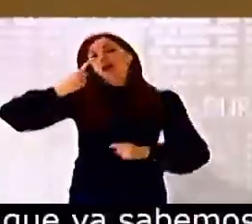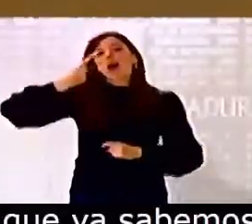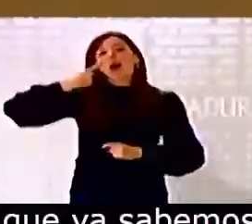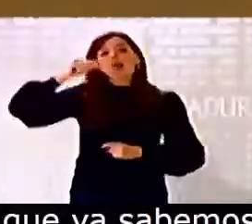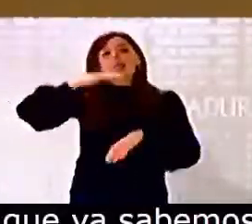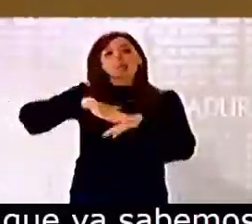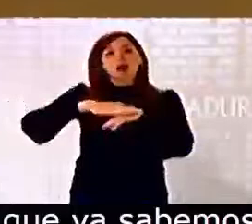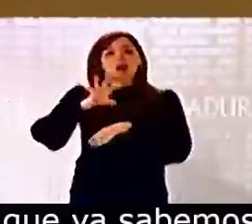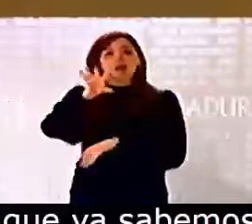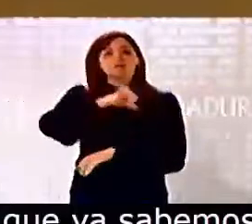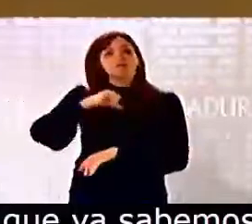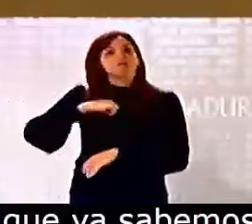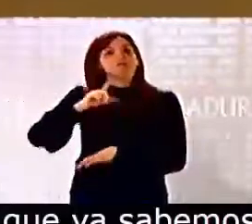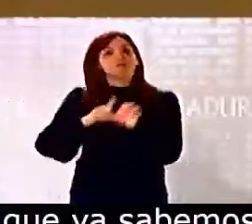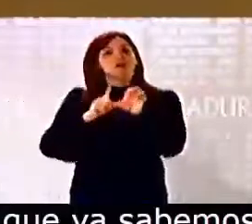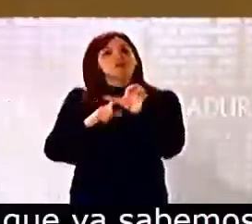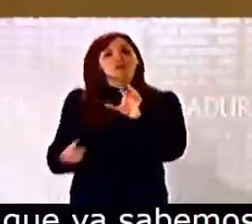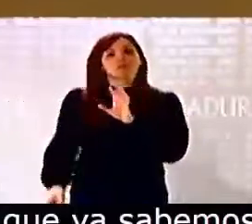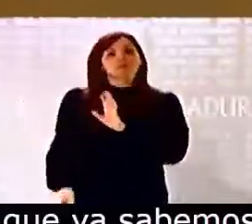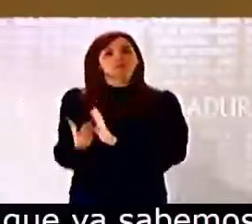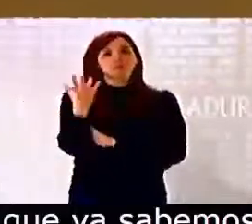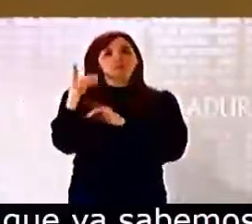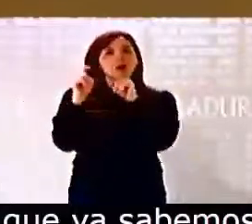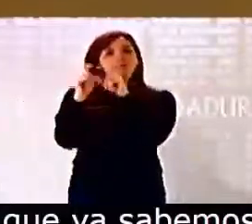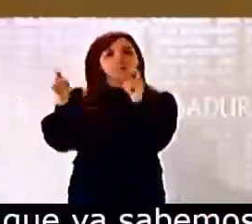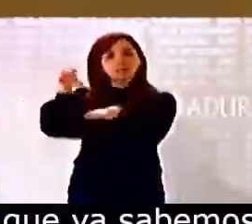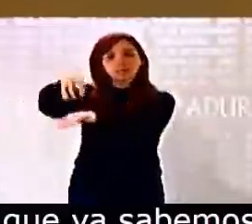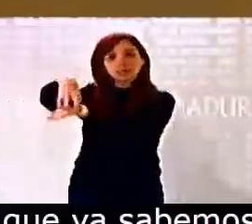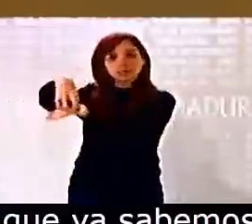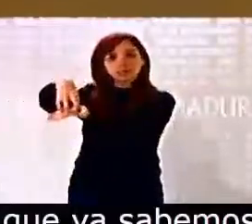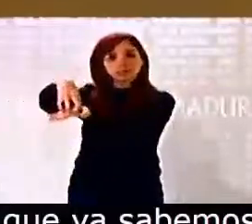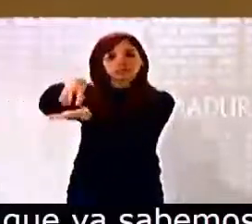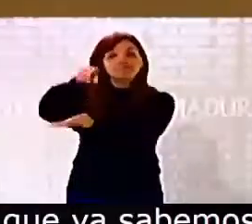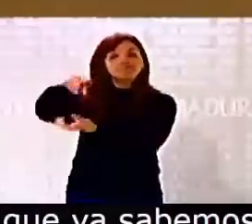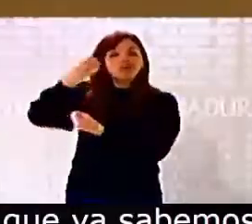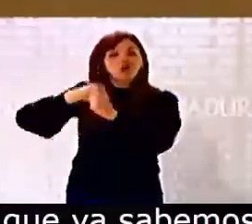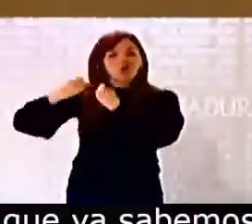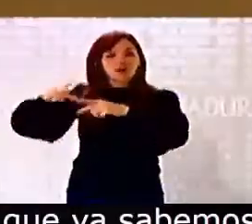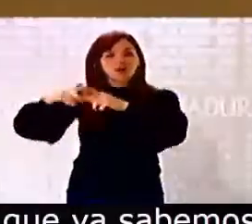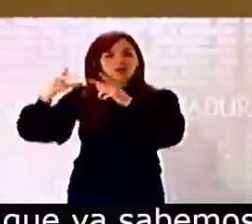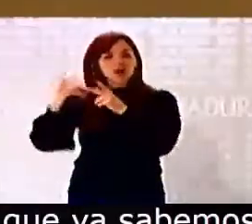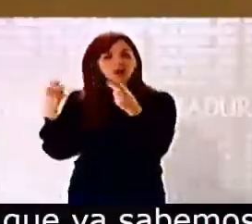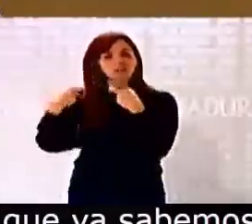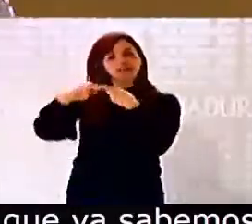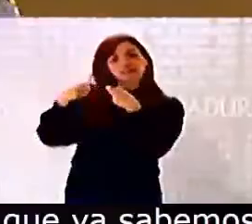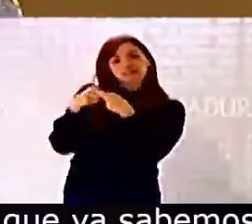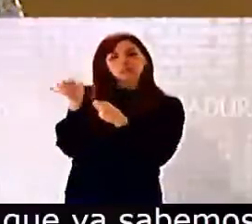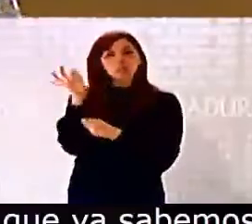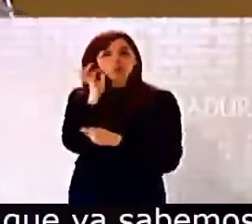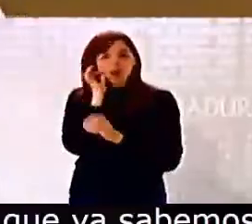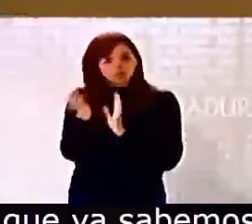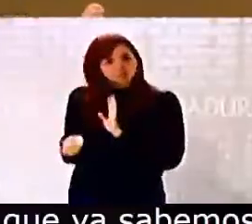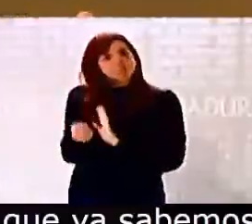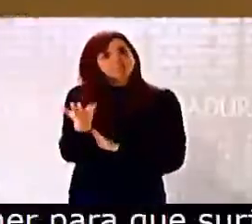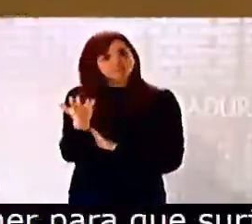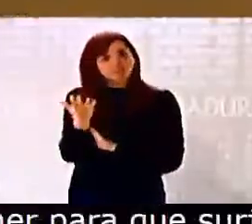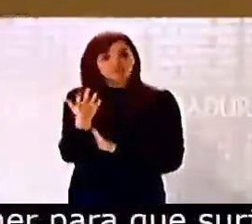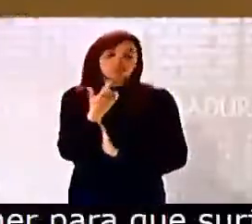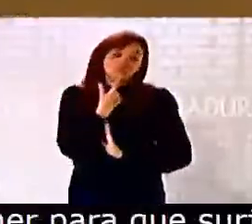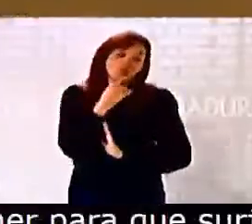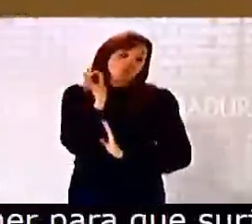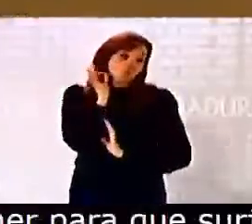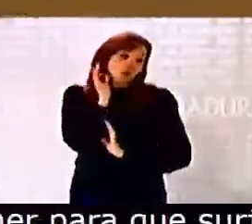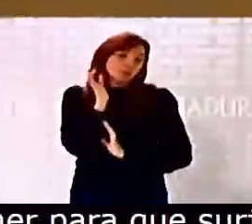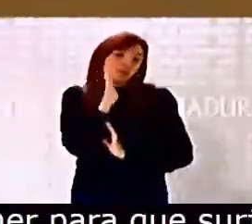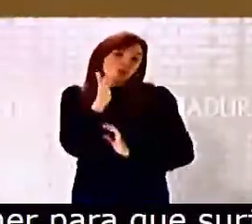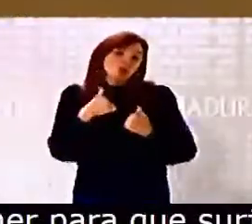nuestra comunidad autónoma empresas de la economía social, cooperativas de mujeres. Digo de mujeres no